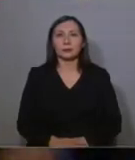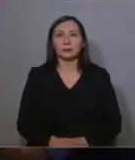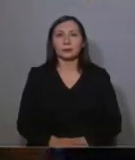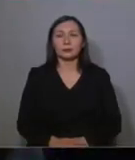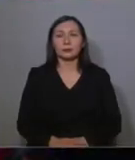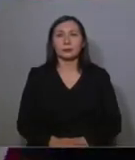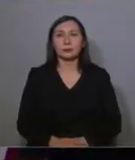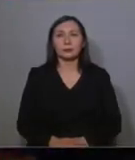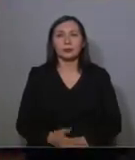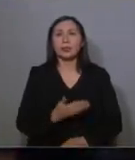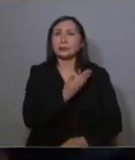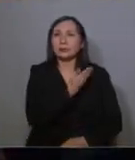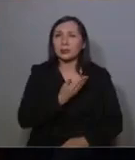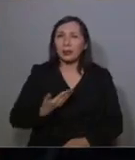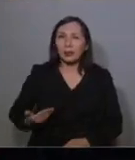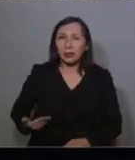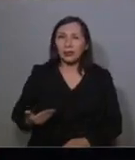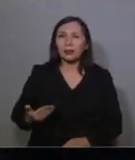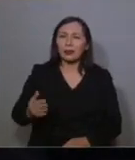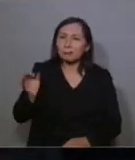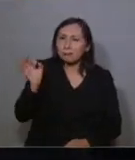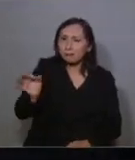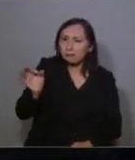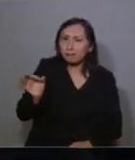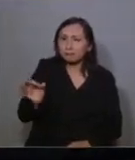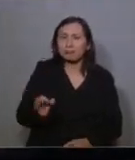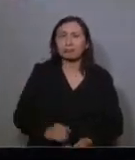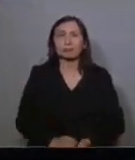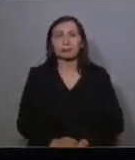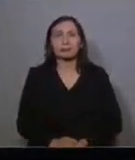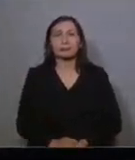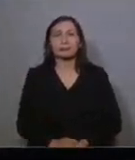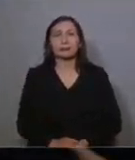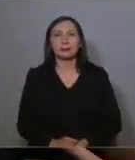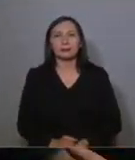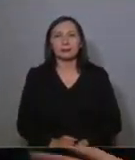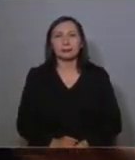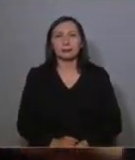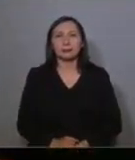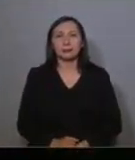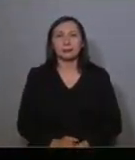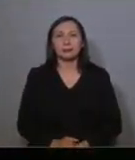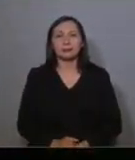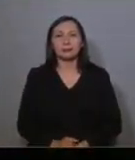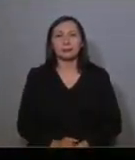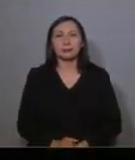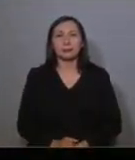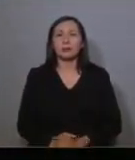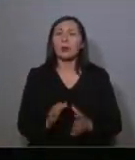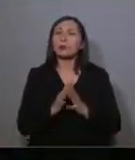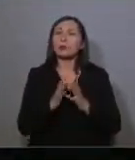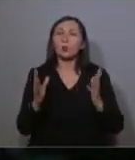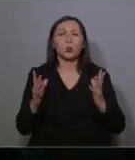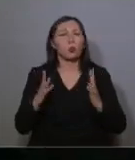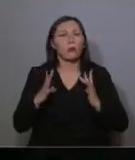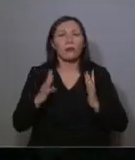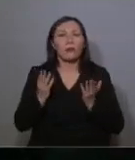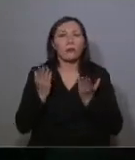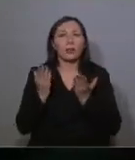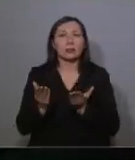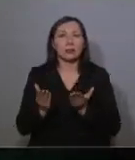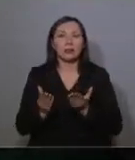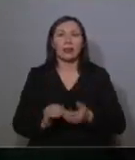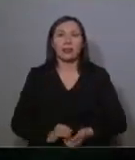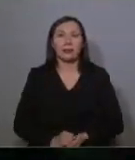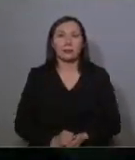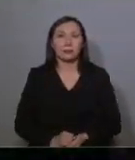Hay algunos casos donde no se ha retirado estas querellas. Es para algunos delitos. Son como alrededor de 10.